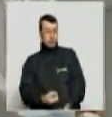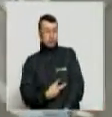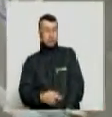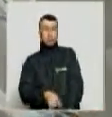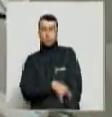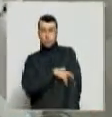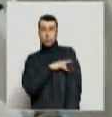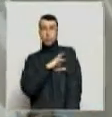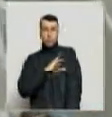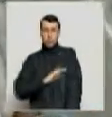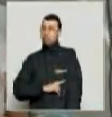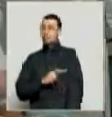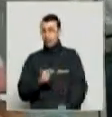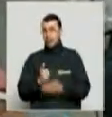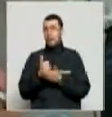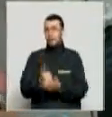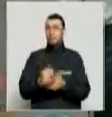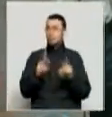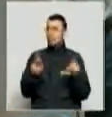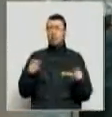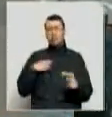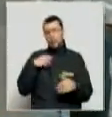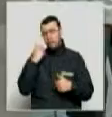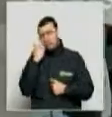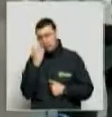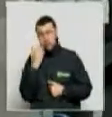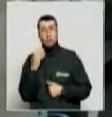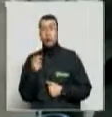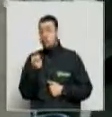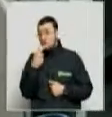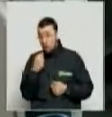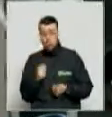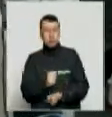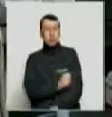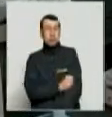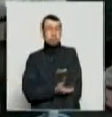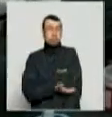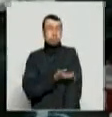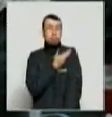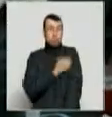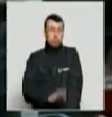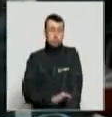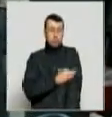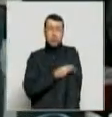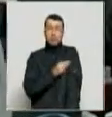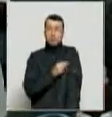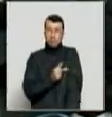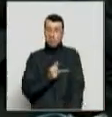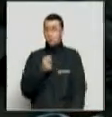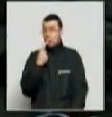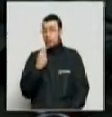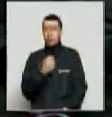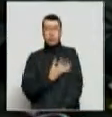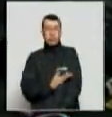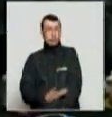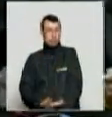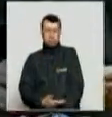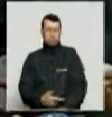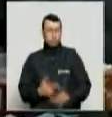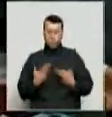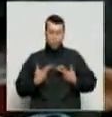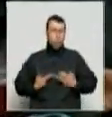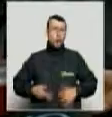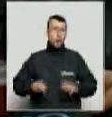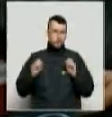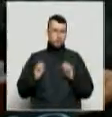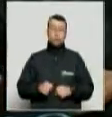para eso, para pacientes con todo ese tipo de complicaciones que toman medicamentos para el colesterol, para la presión, para la parte de la diabetes. Son